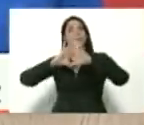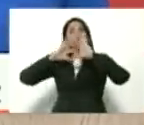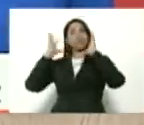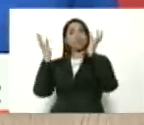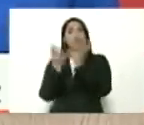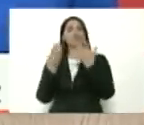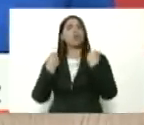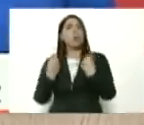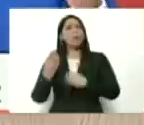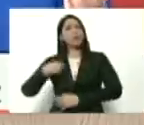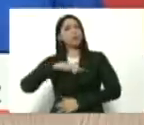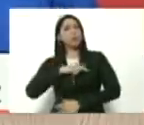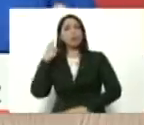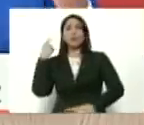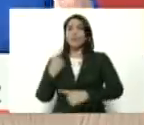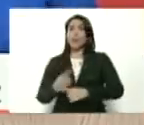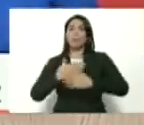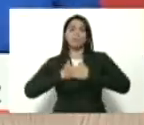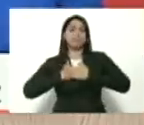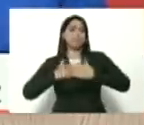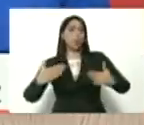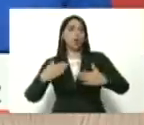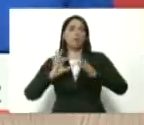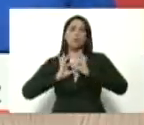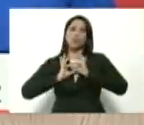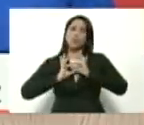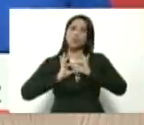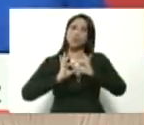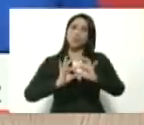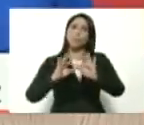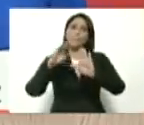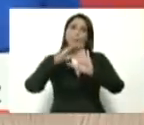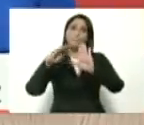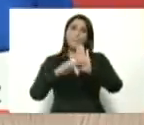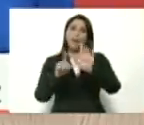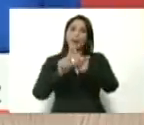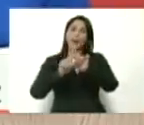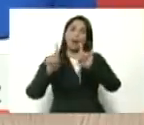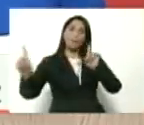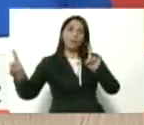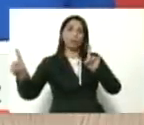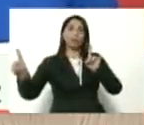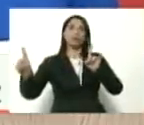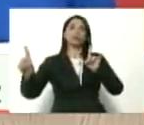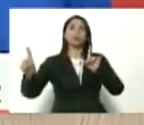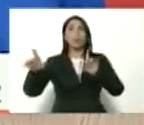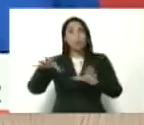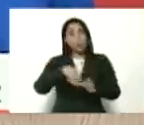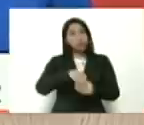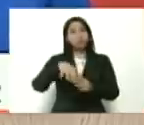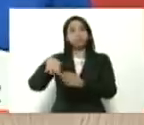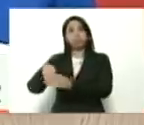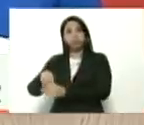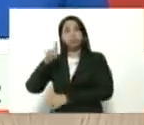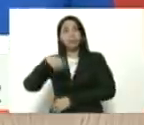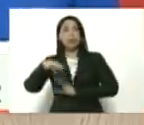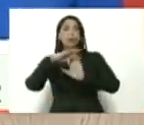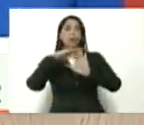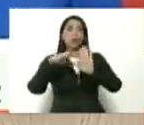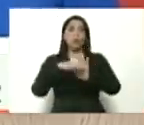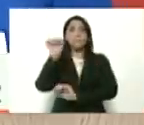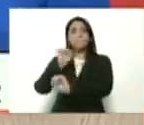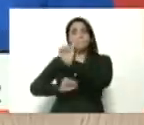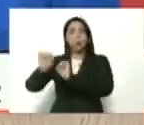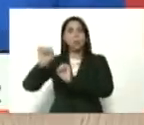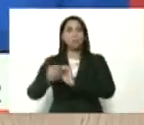cómo nosotros debemos garantizar y afianzar las medidas de aislamiento, la cuarentena y las medidas de